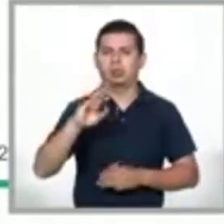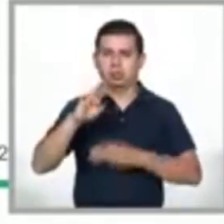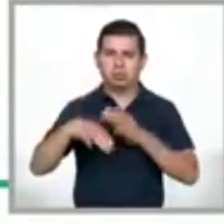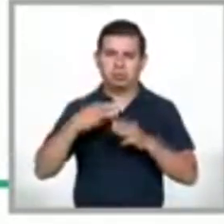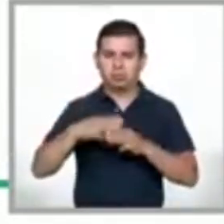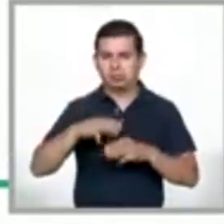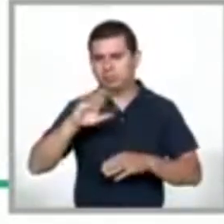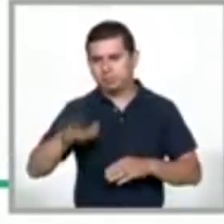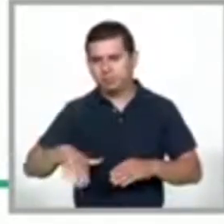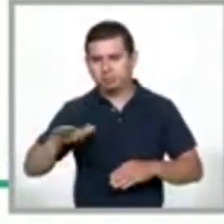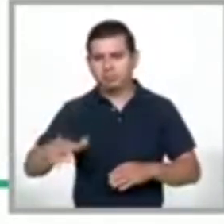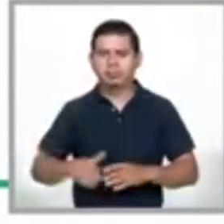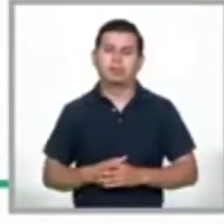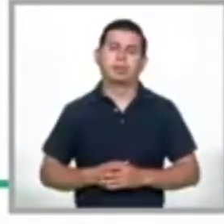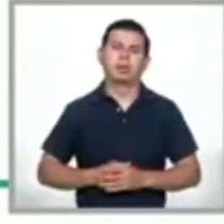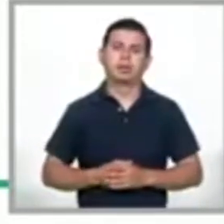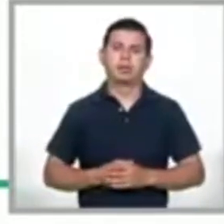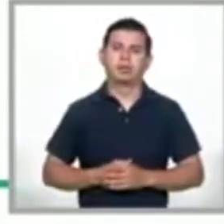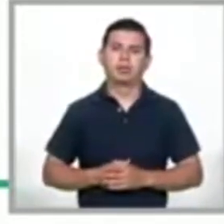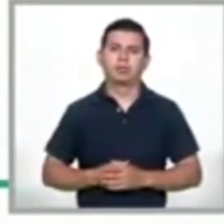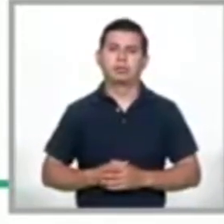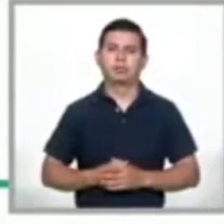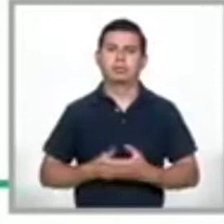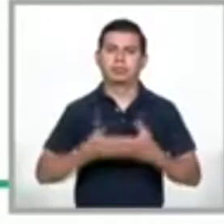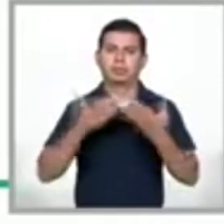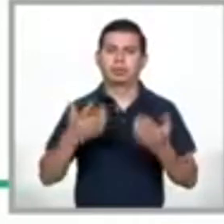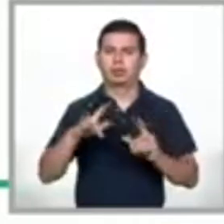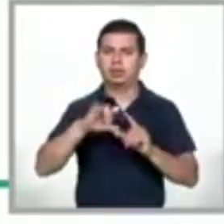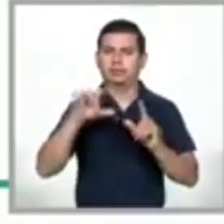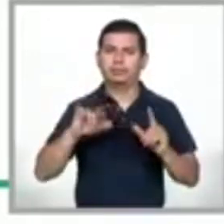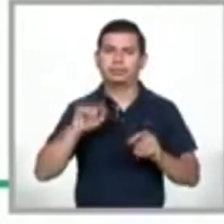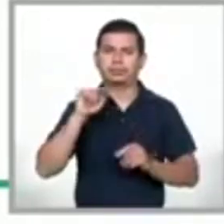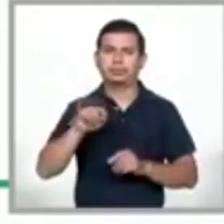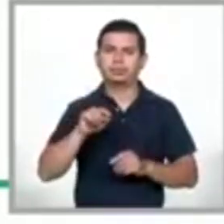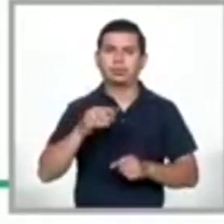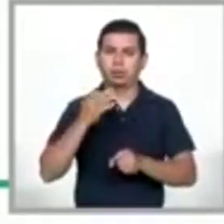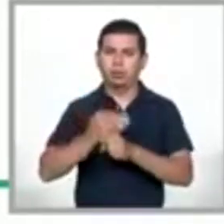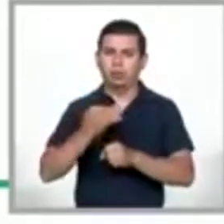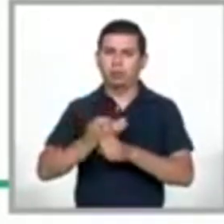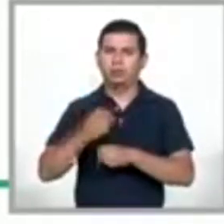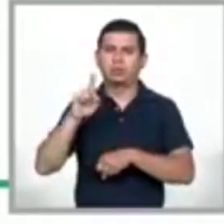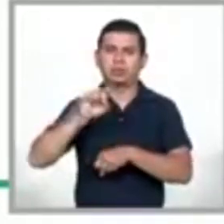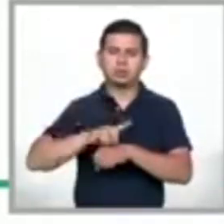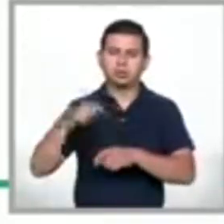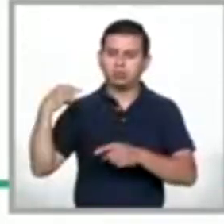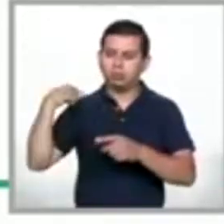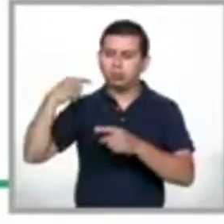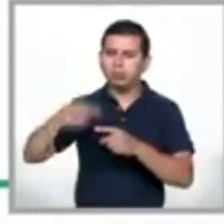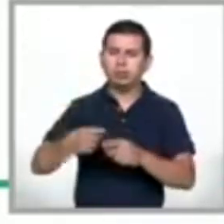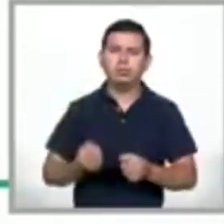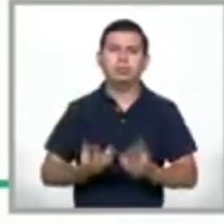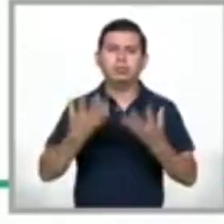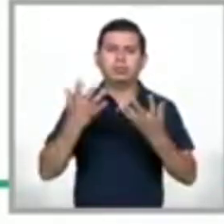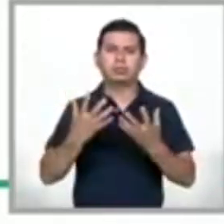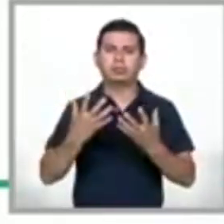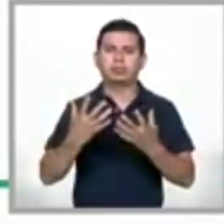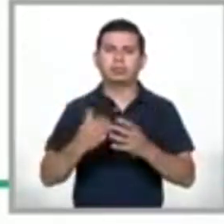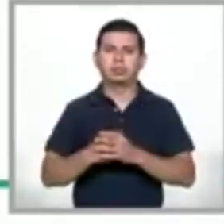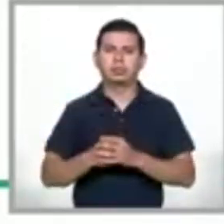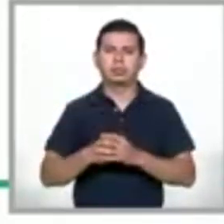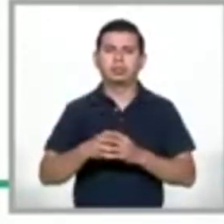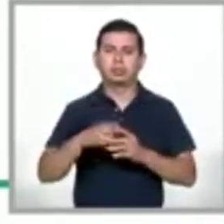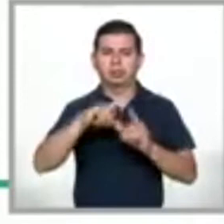5.6%. En lo que corresponde al panorama nacional, a esta jornada se confirman un total de